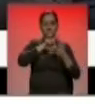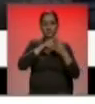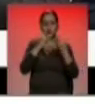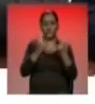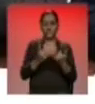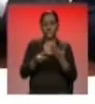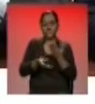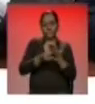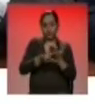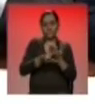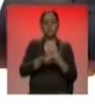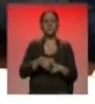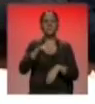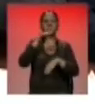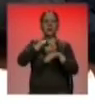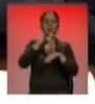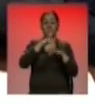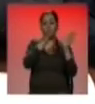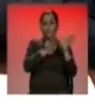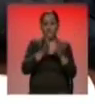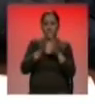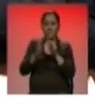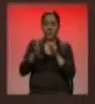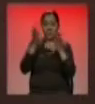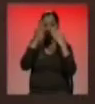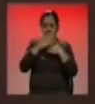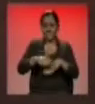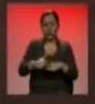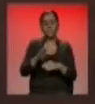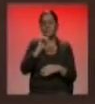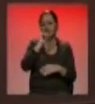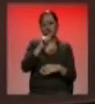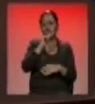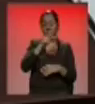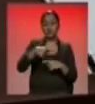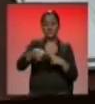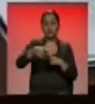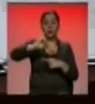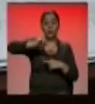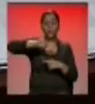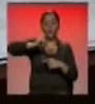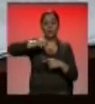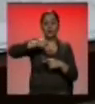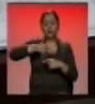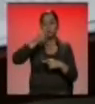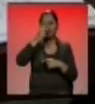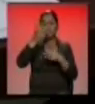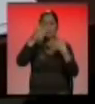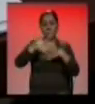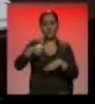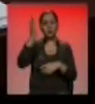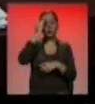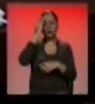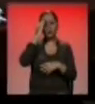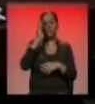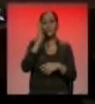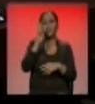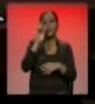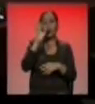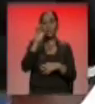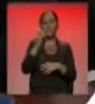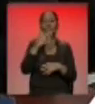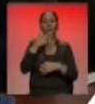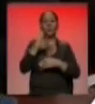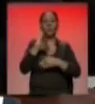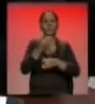expediente. Pero la audiencia preparatoria aún no concluye. Este jueves está previsto que se conozca el papel de Bravo en el